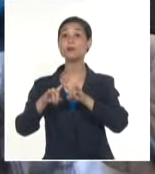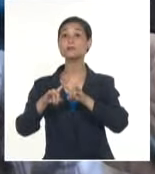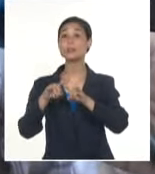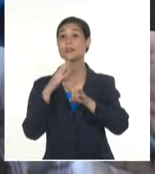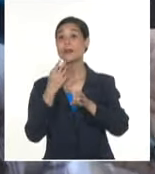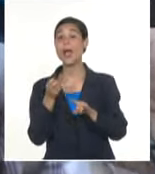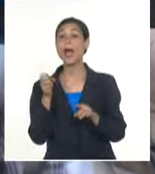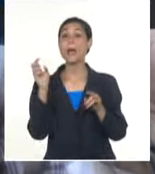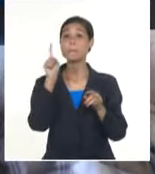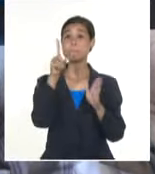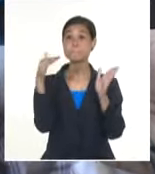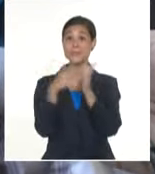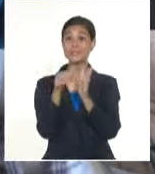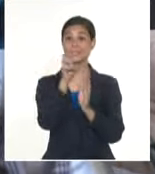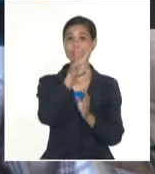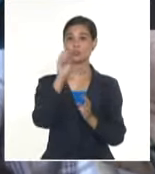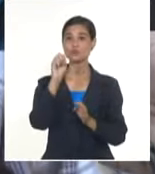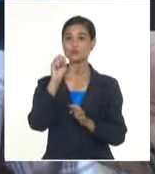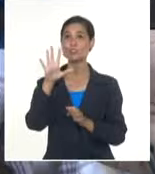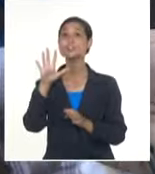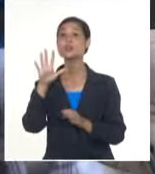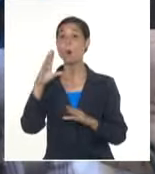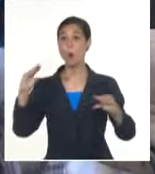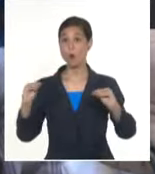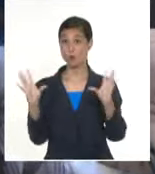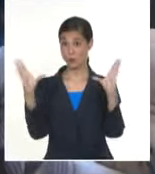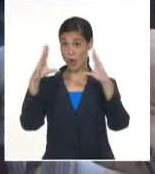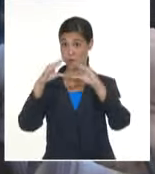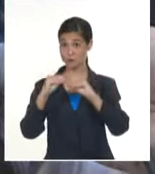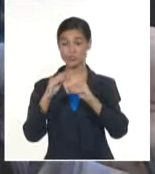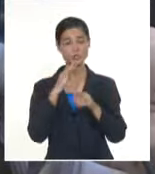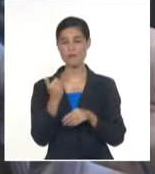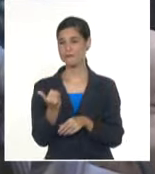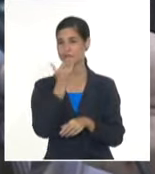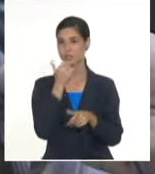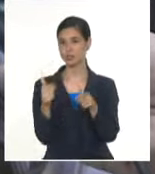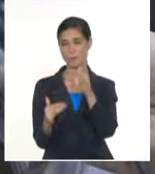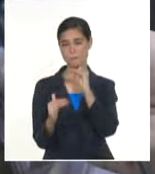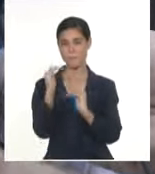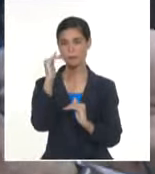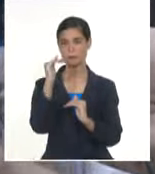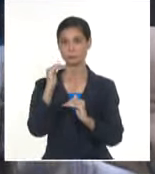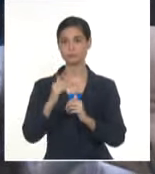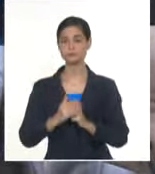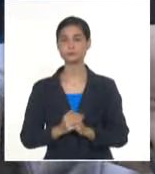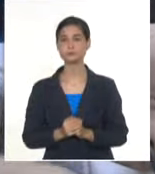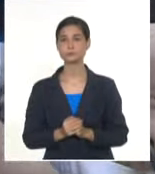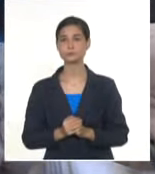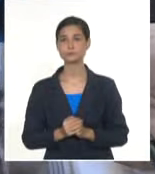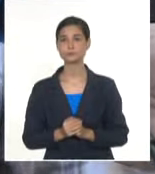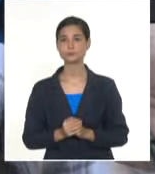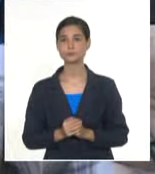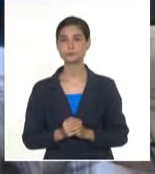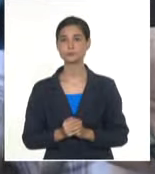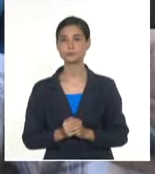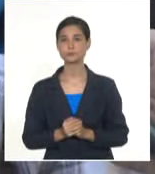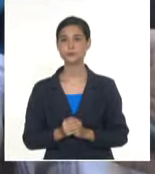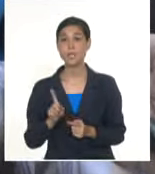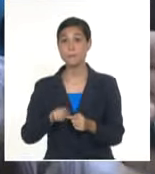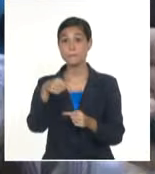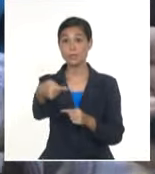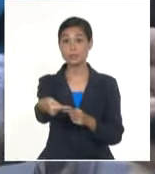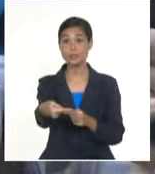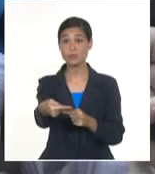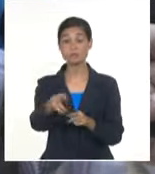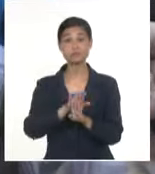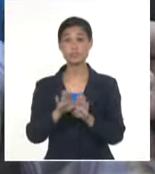1.305 megawatts en el horario máximo de demanda, sin posibilidad de cerrar la carga en la próxima madrugada. Sí decir que a partir de mañana